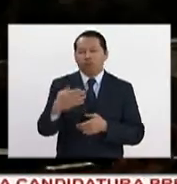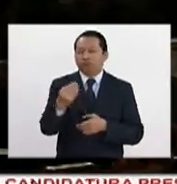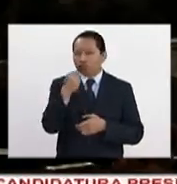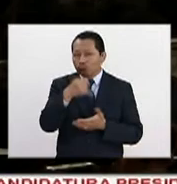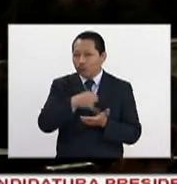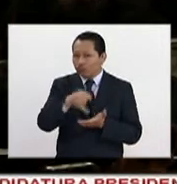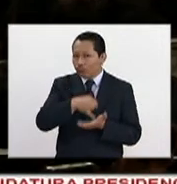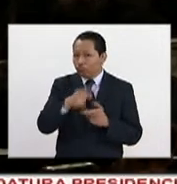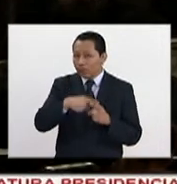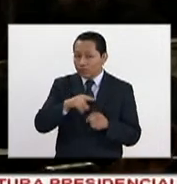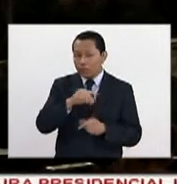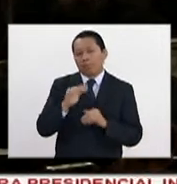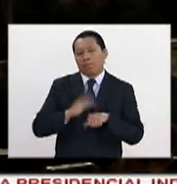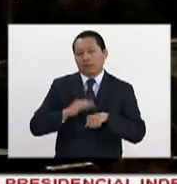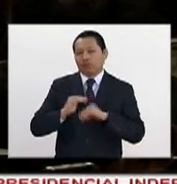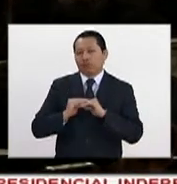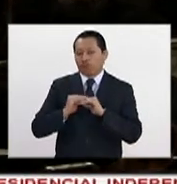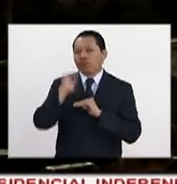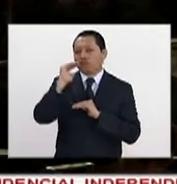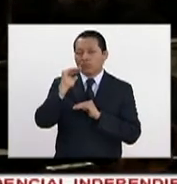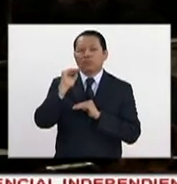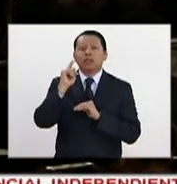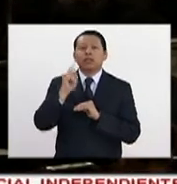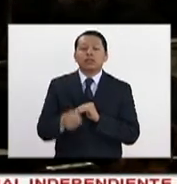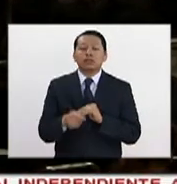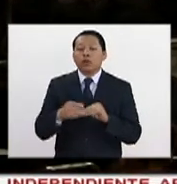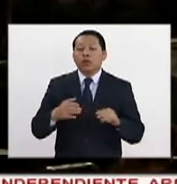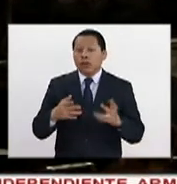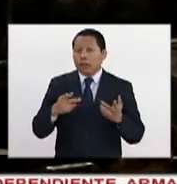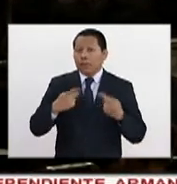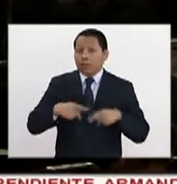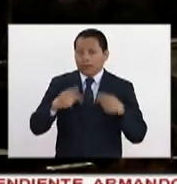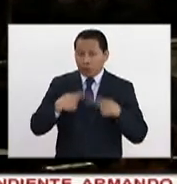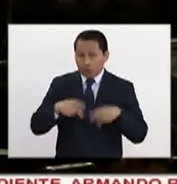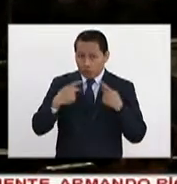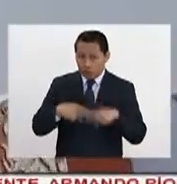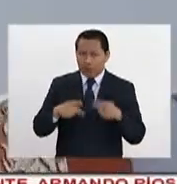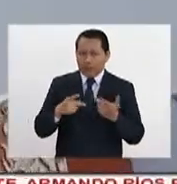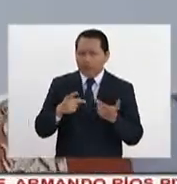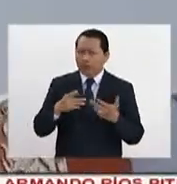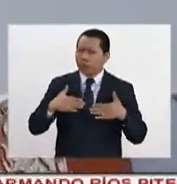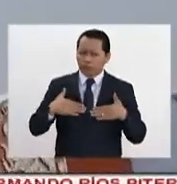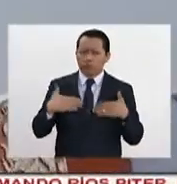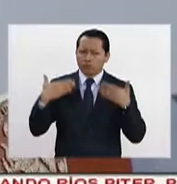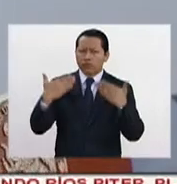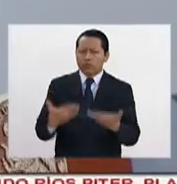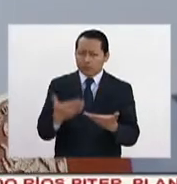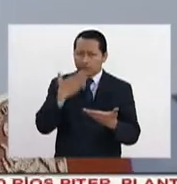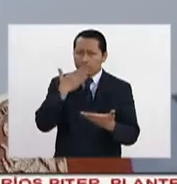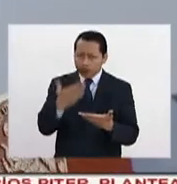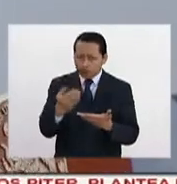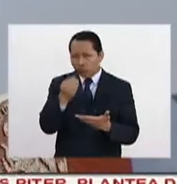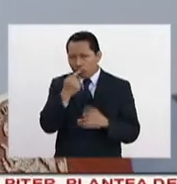alza. Además, el índice de confianza del consumidor registró un incremento